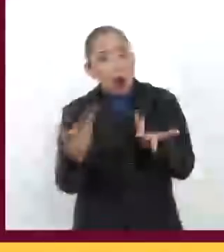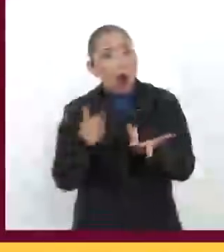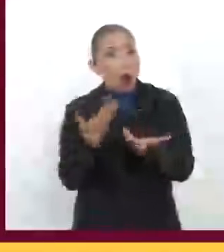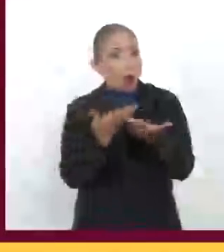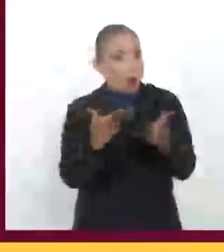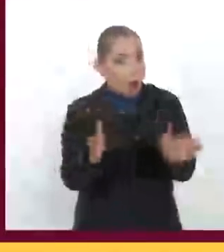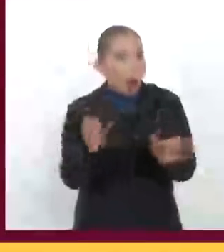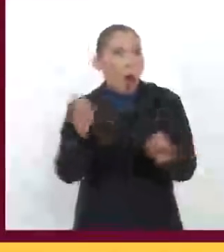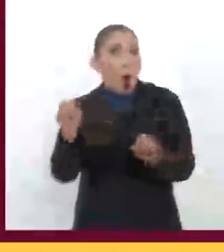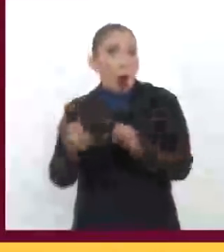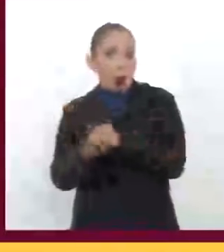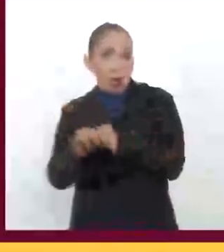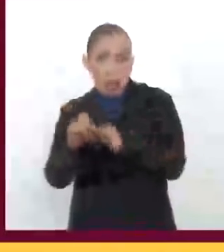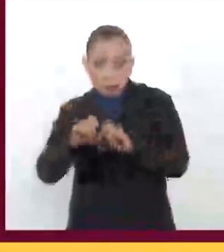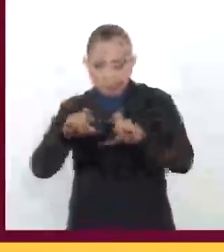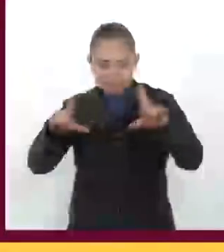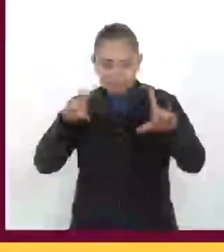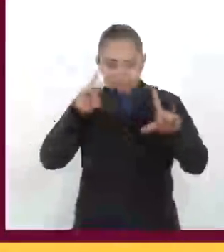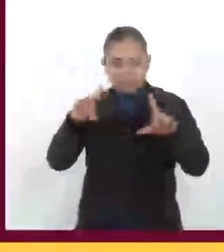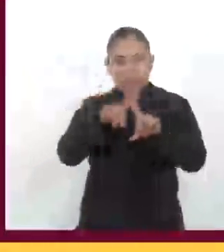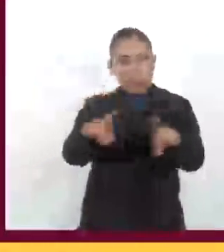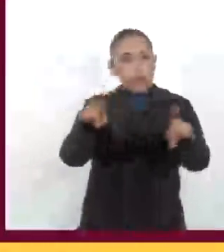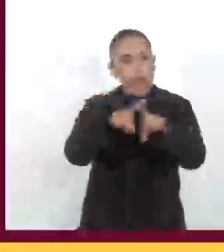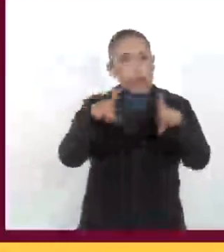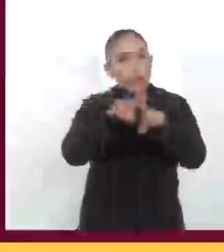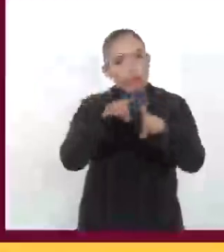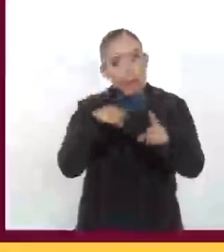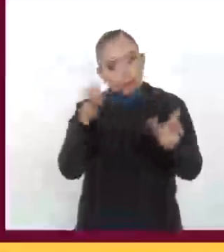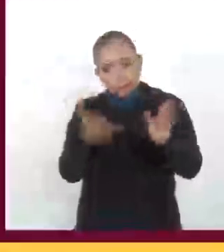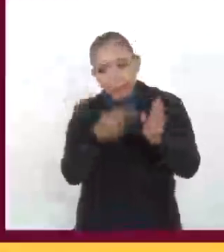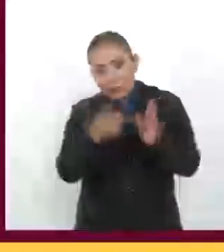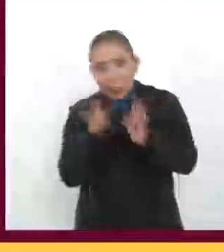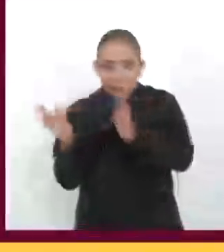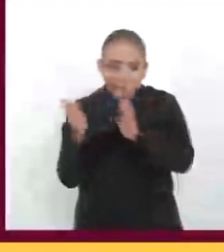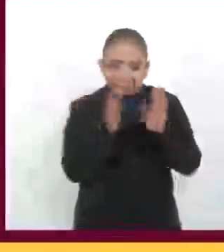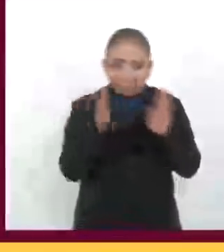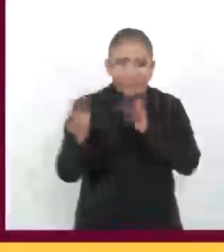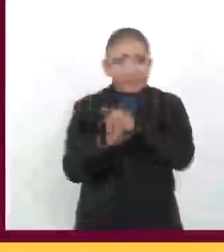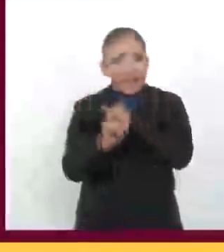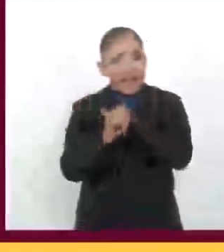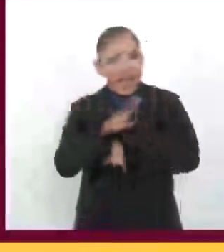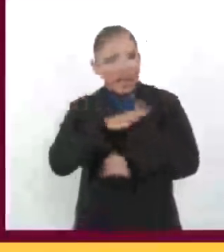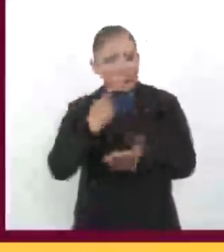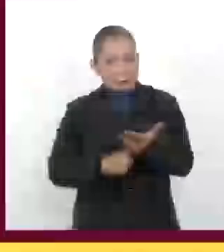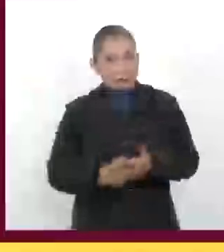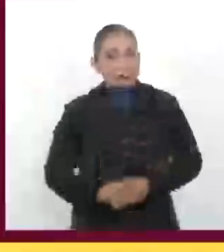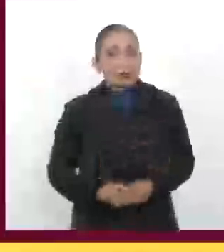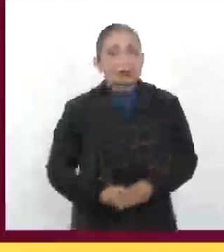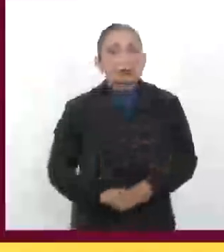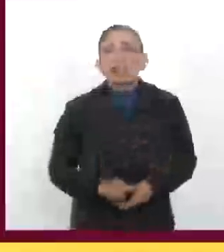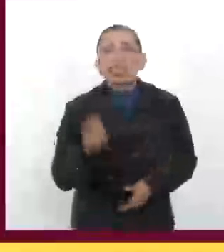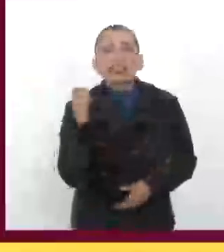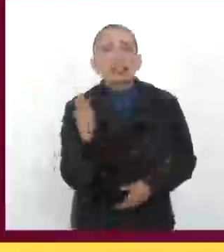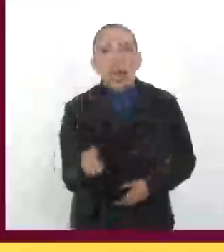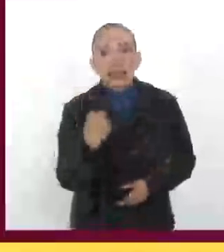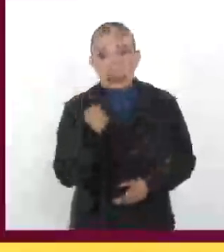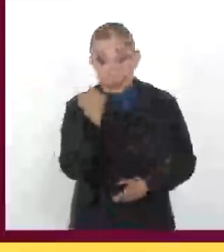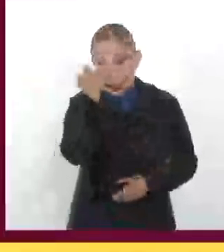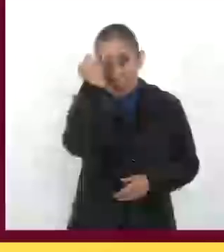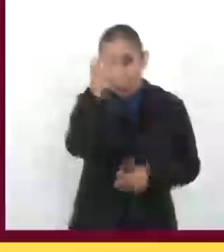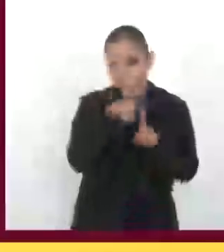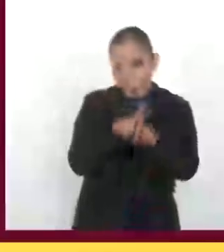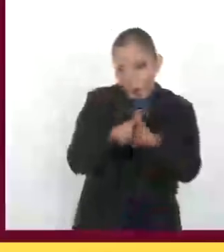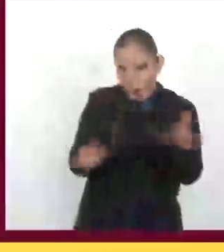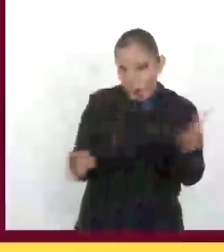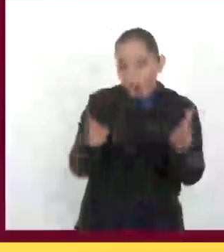a través de la televisión abierta y en línea, mediante diversos espacios y plataformas de la web. Se trata de